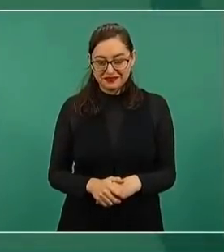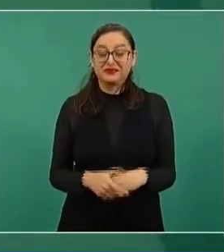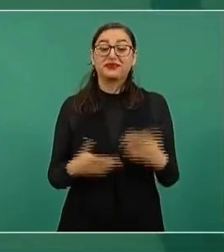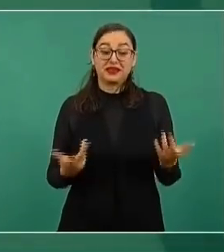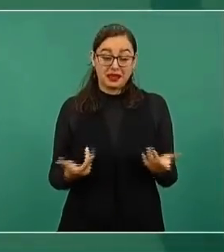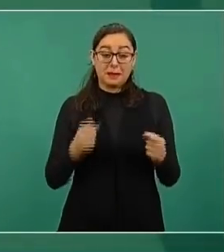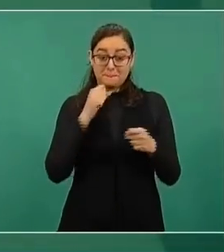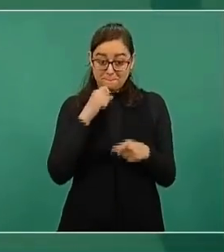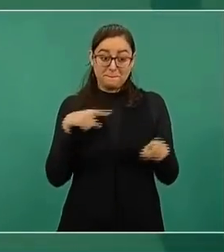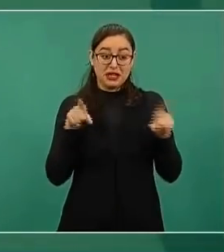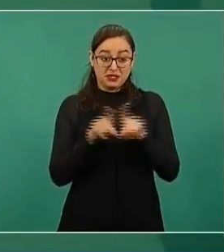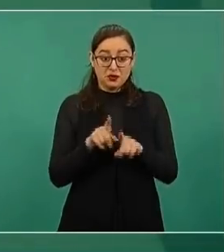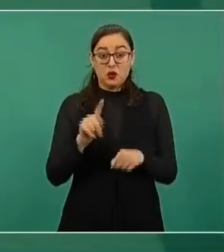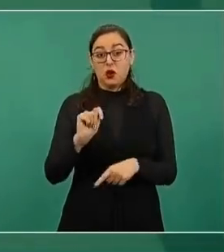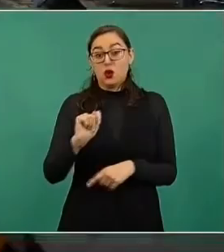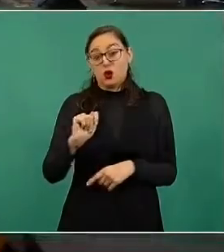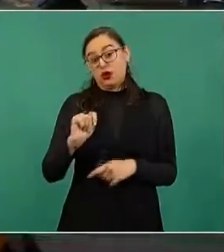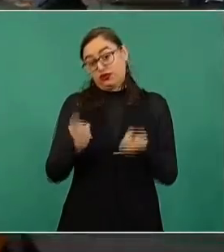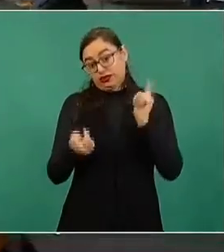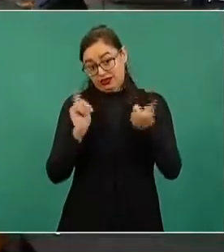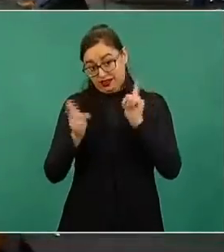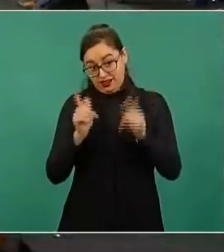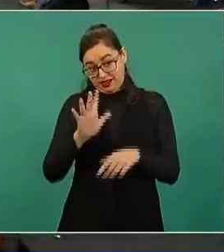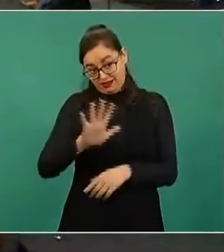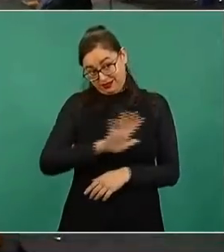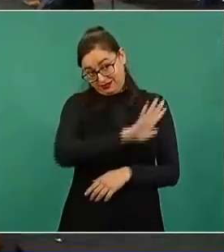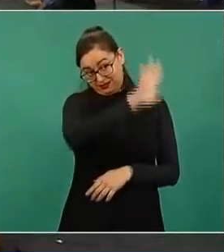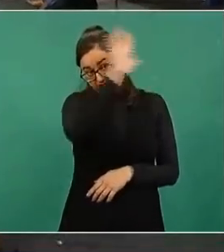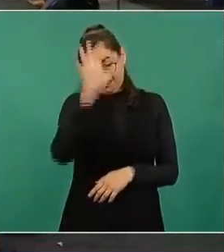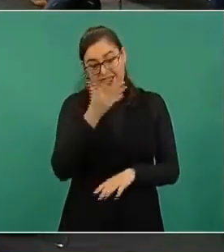nos arrebataran la mitad del territorio.